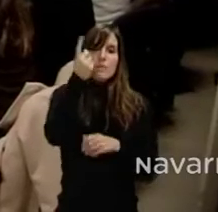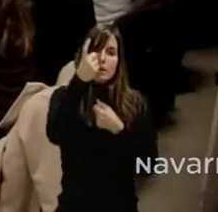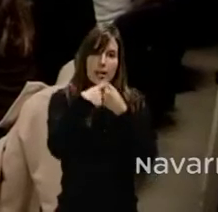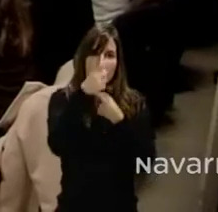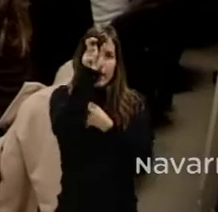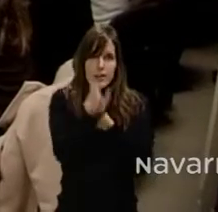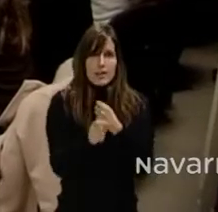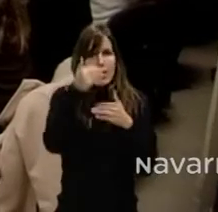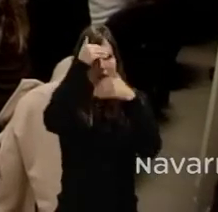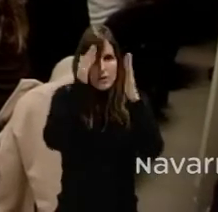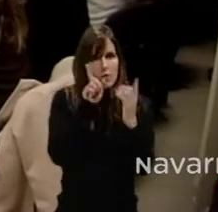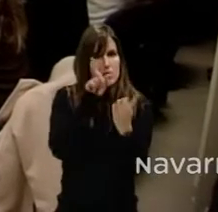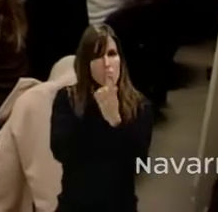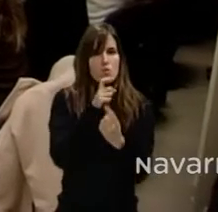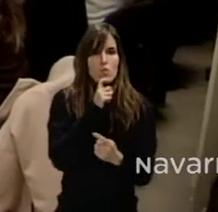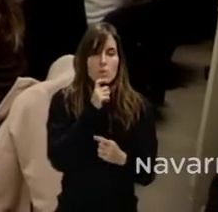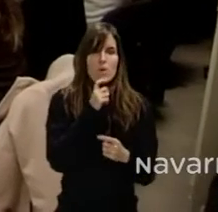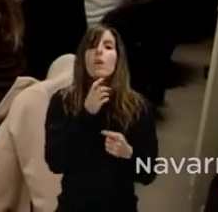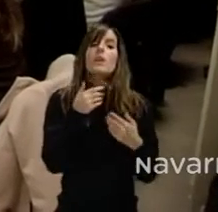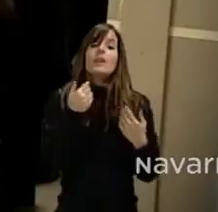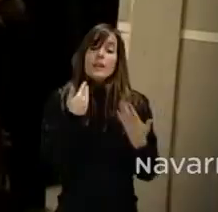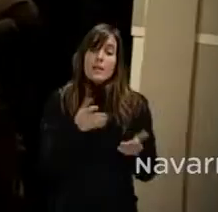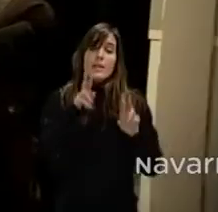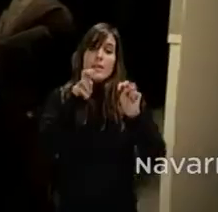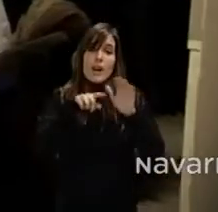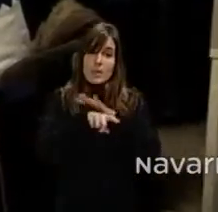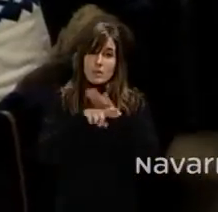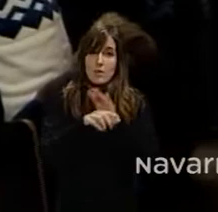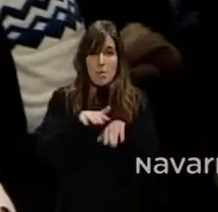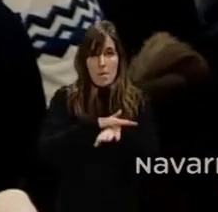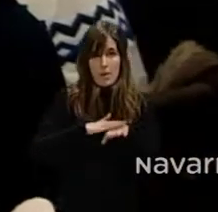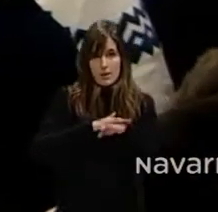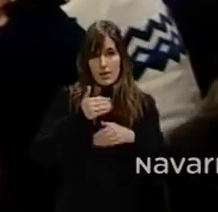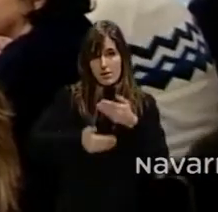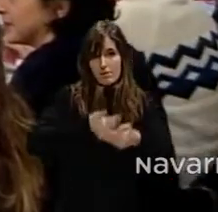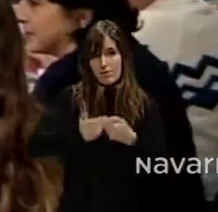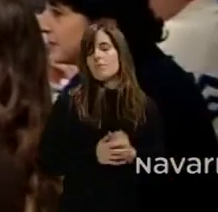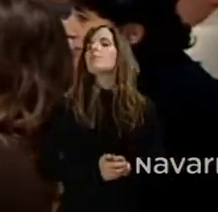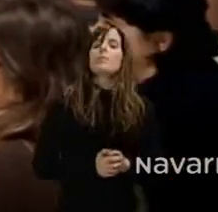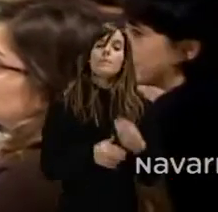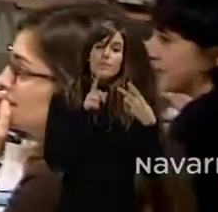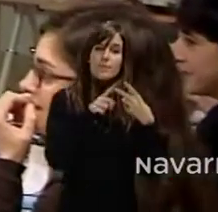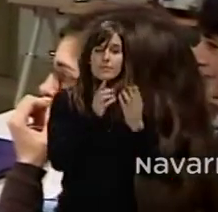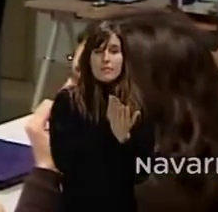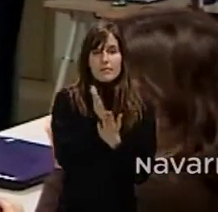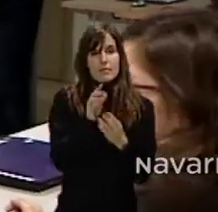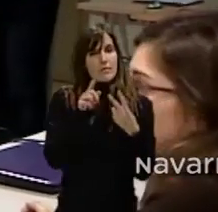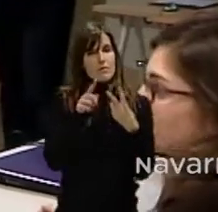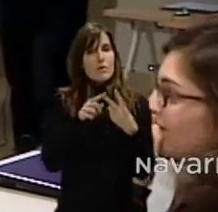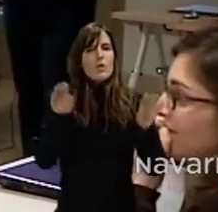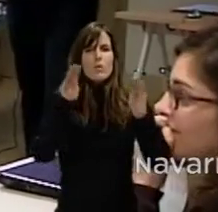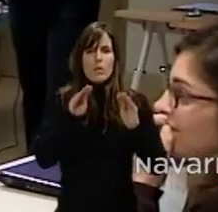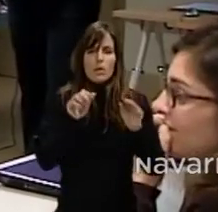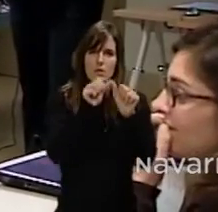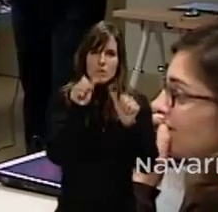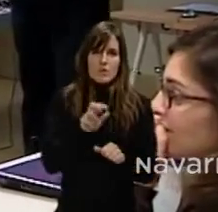básicos de gestión que ayudan en el día a día del comercio en segunda instancia tenemos una vía de formación que es